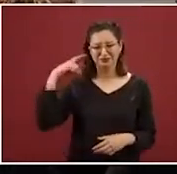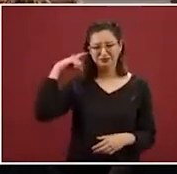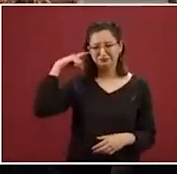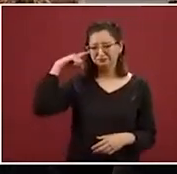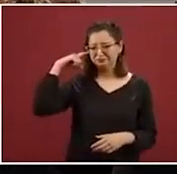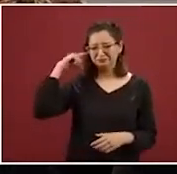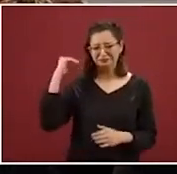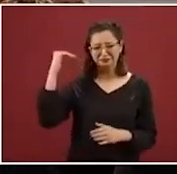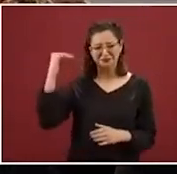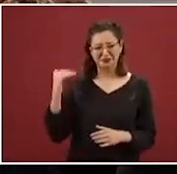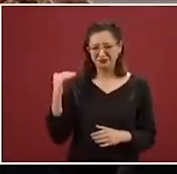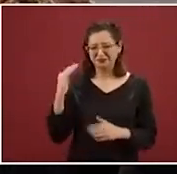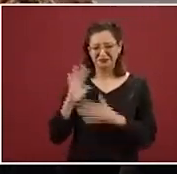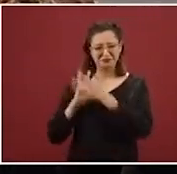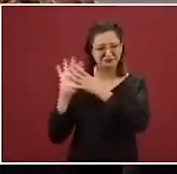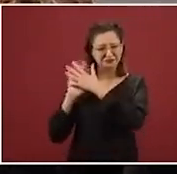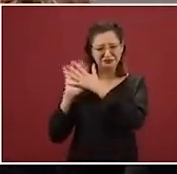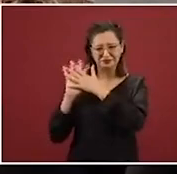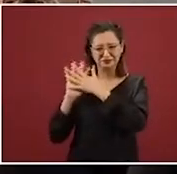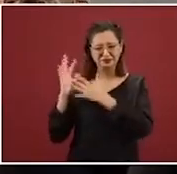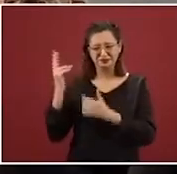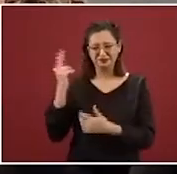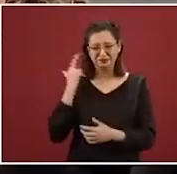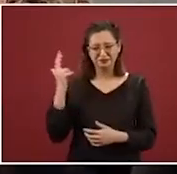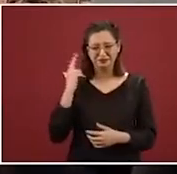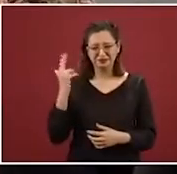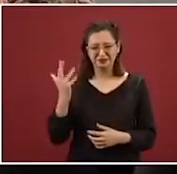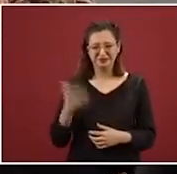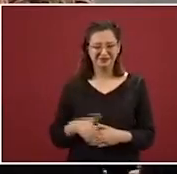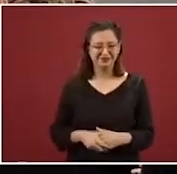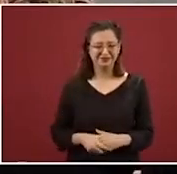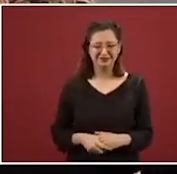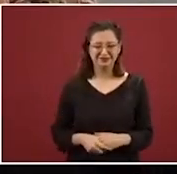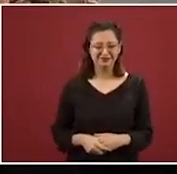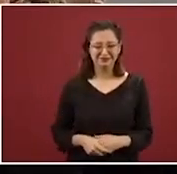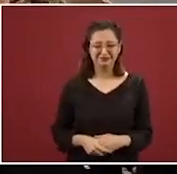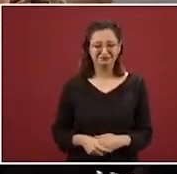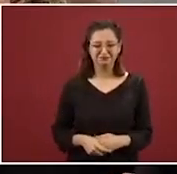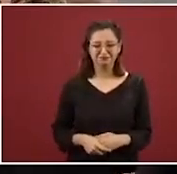en materia de los precios.